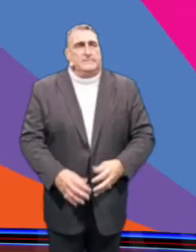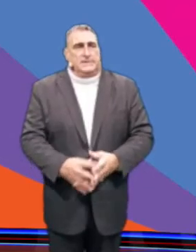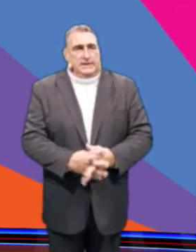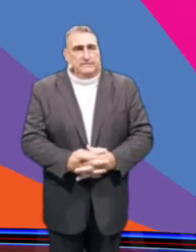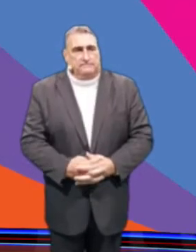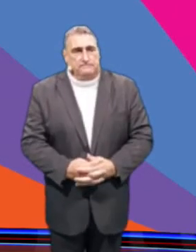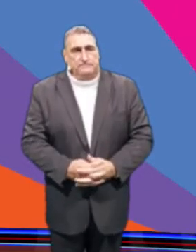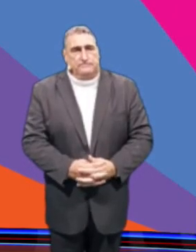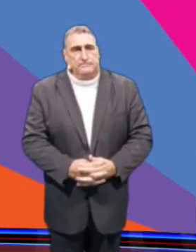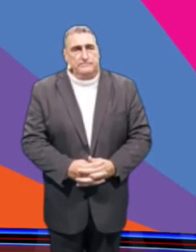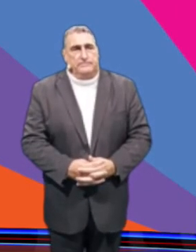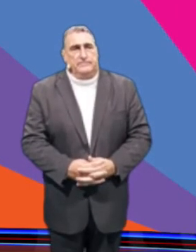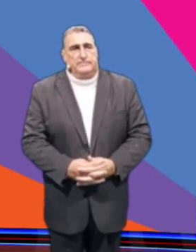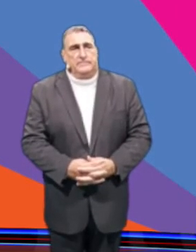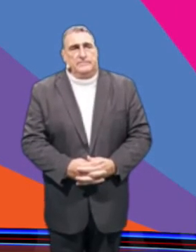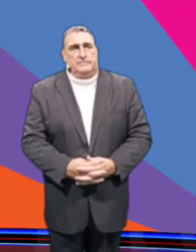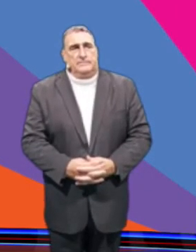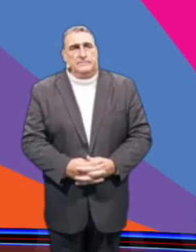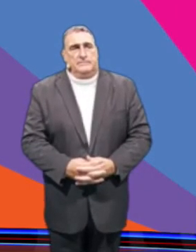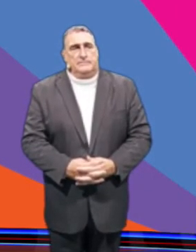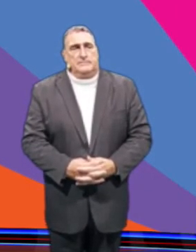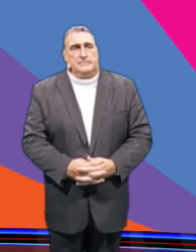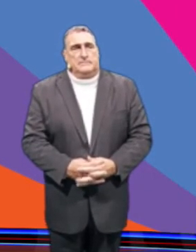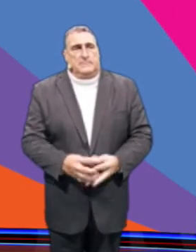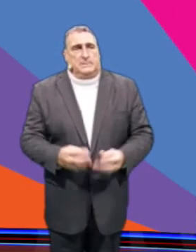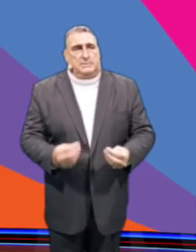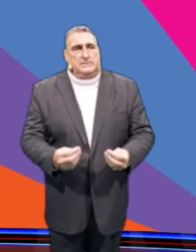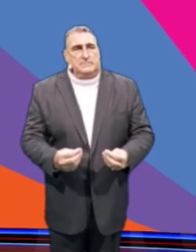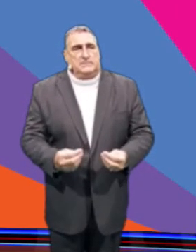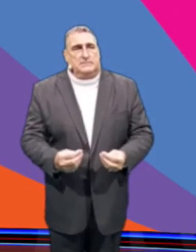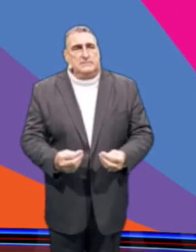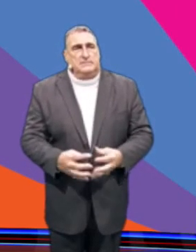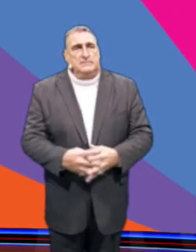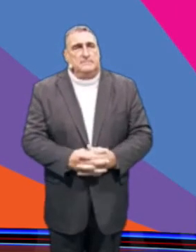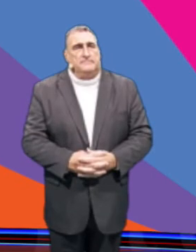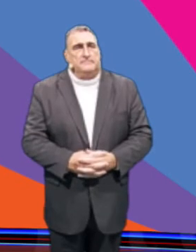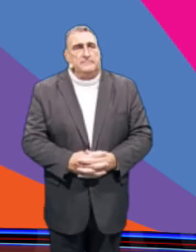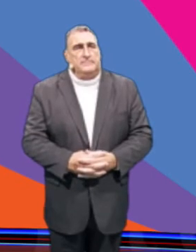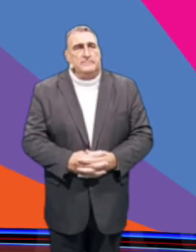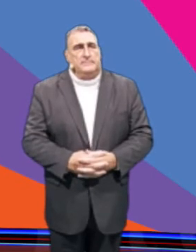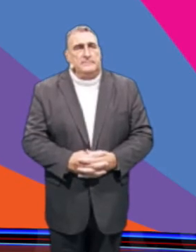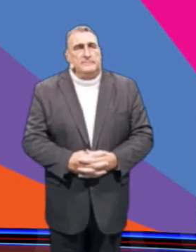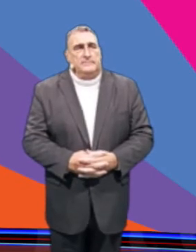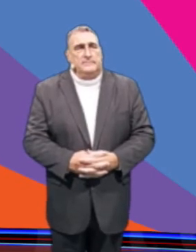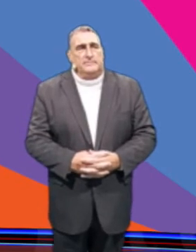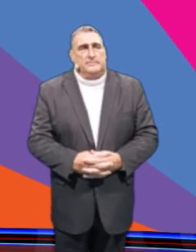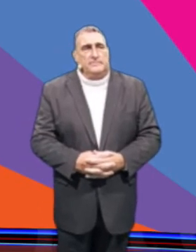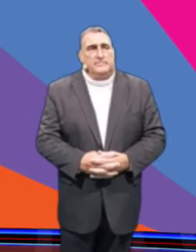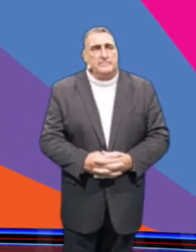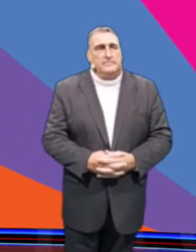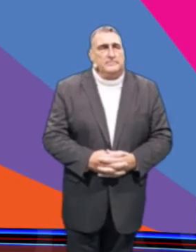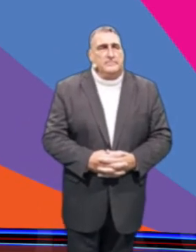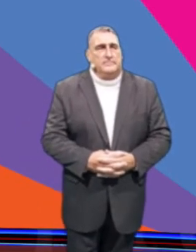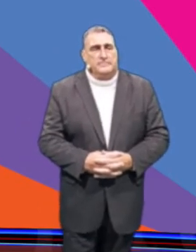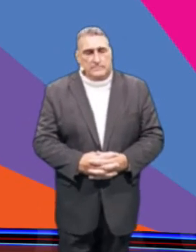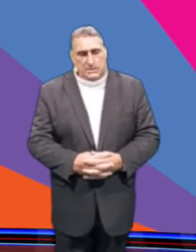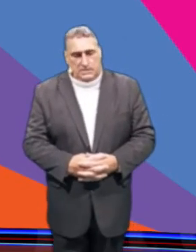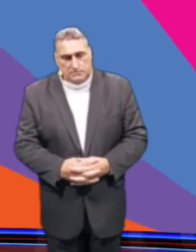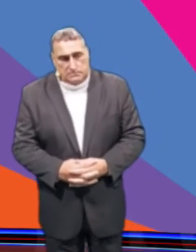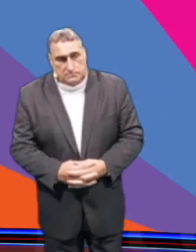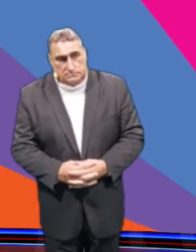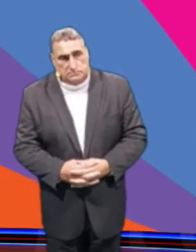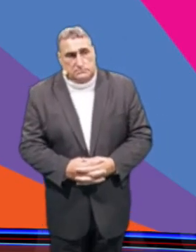No, Sí. Messi, Messi, Messi, Messi, Messi. ¿Qué pasa con Porque Messi? en las redes sociales, yo no sé si usted lo advirtió, yo lo vi bastante,